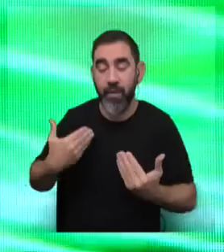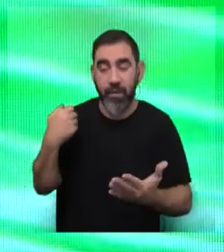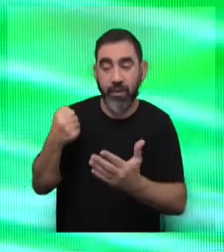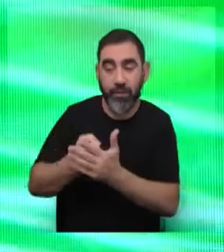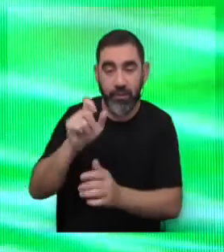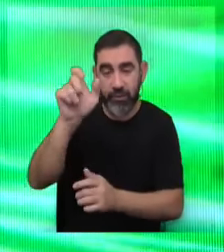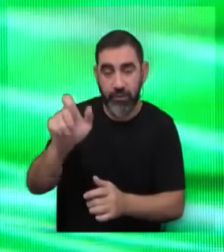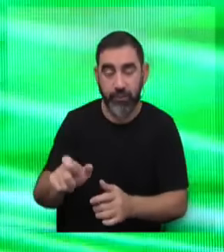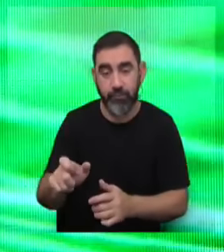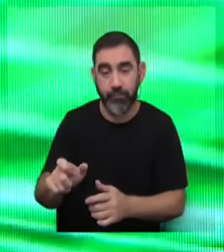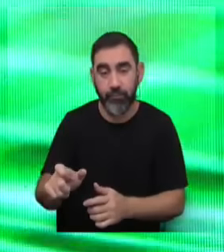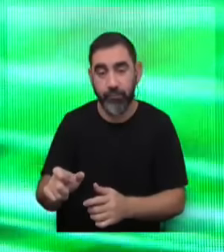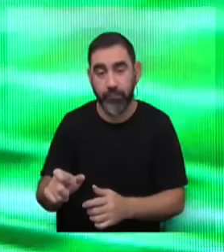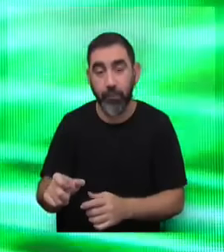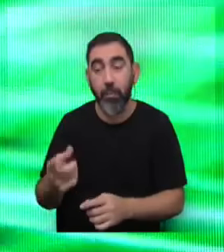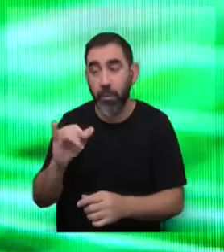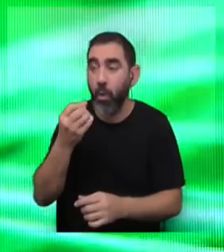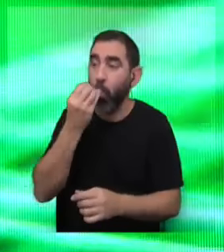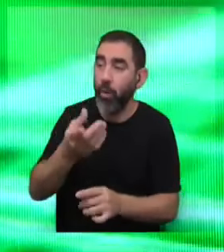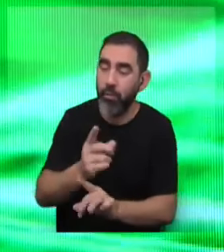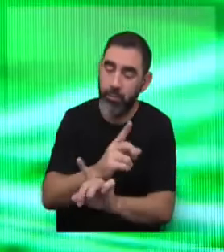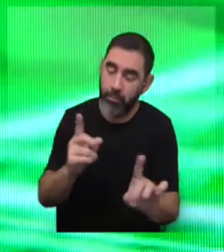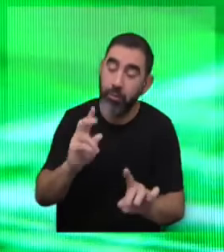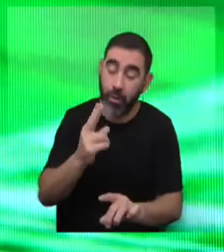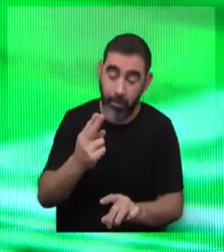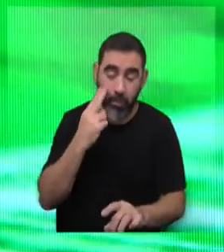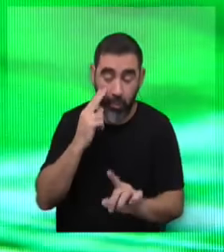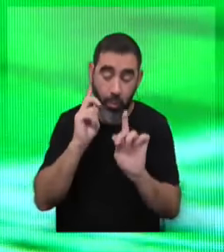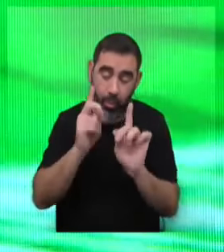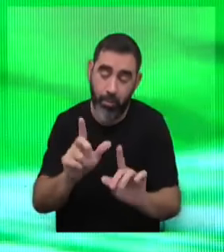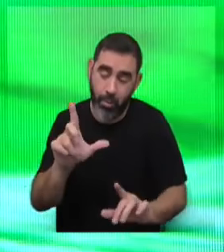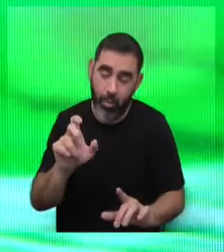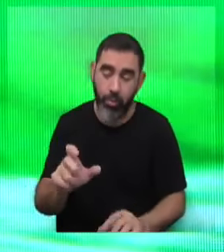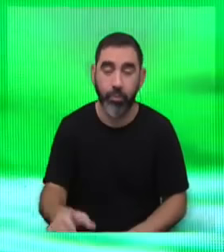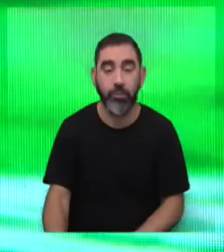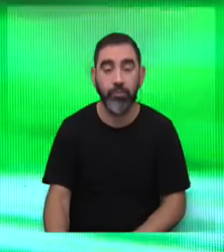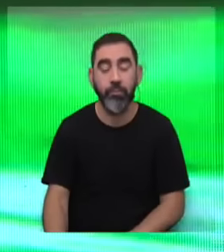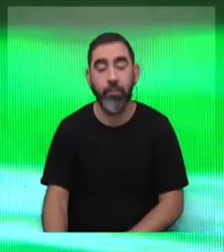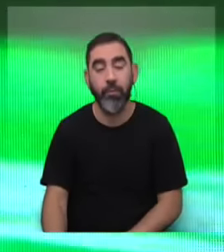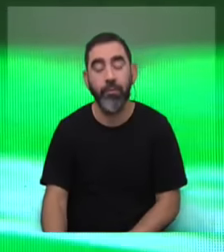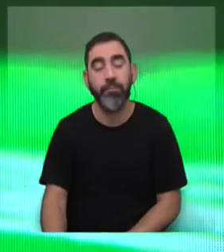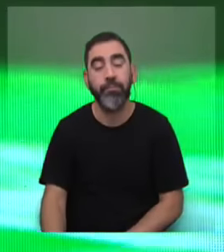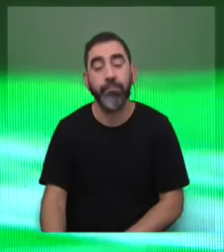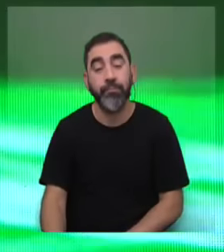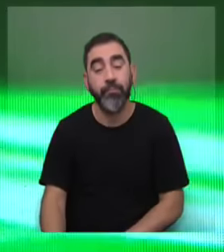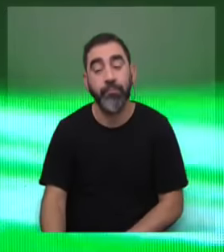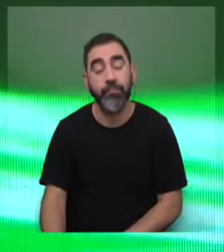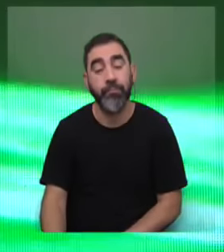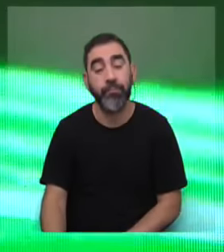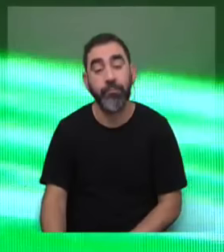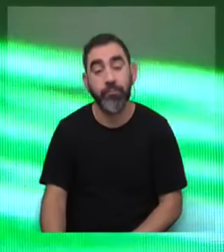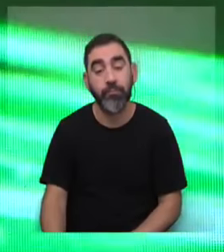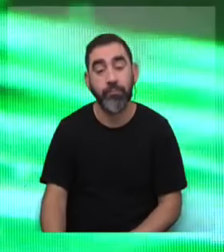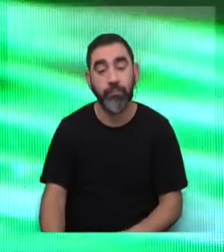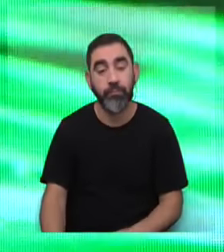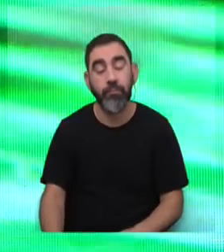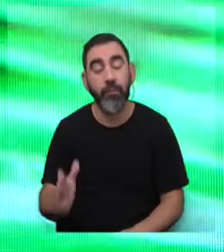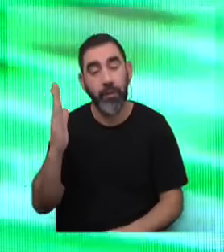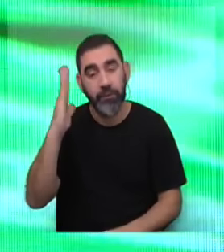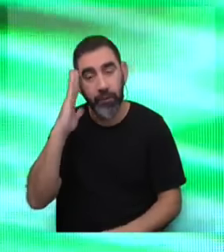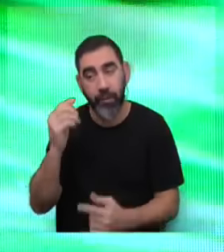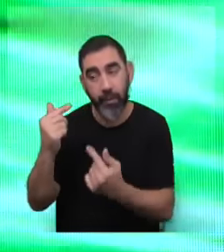personas lo cual no quiere decir que sea que no sea un problema también en fin estos tratamientos poder poner matices poder